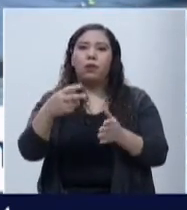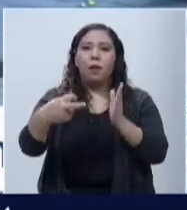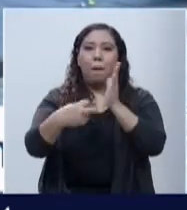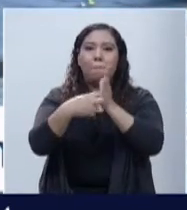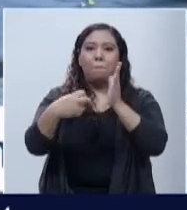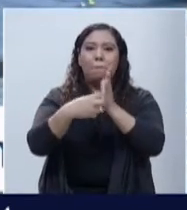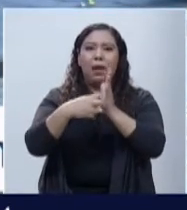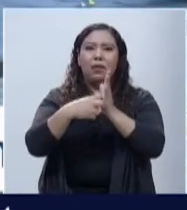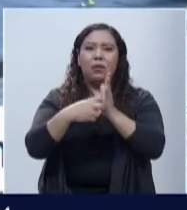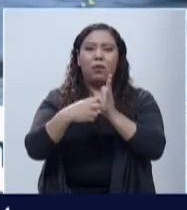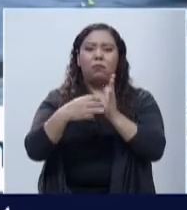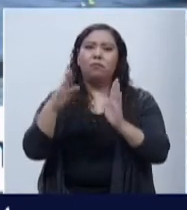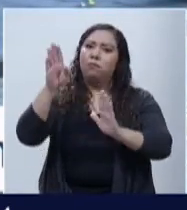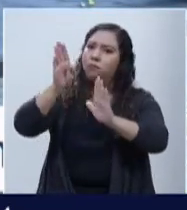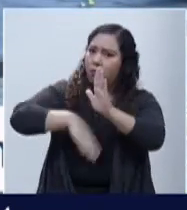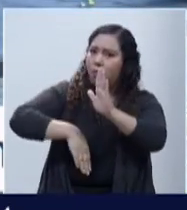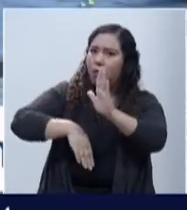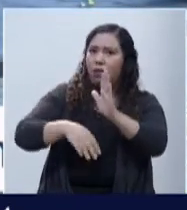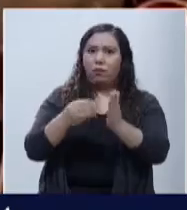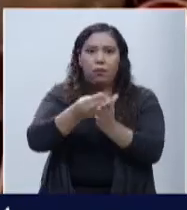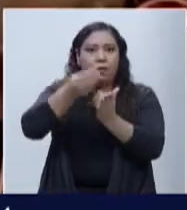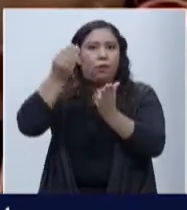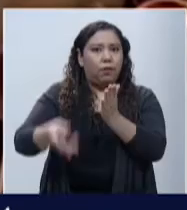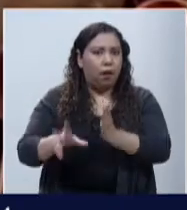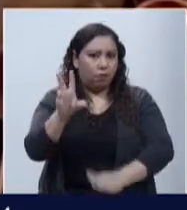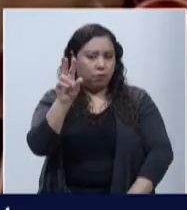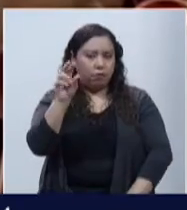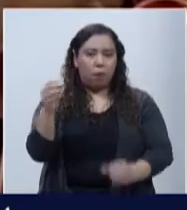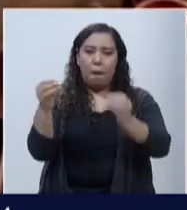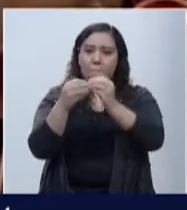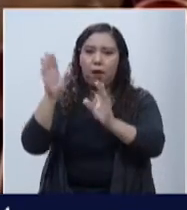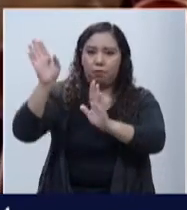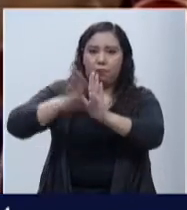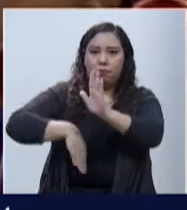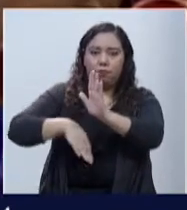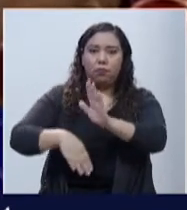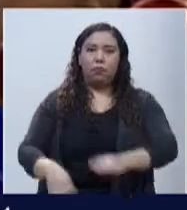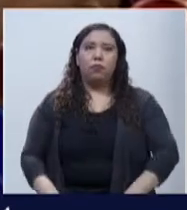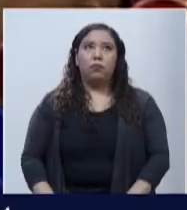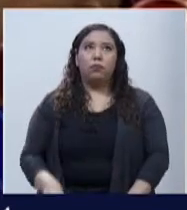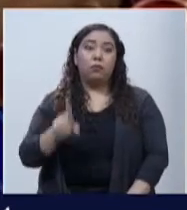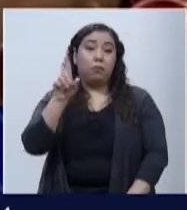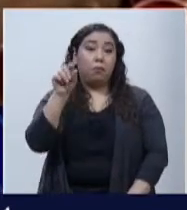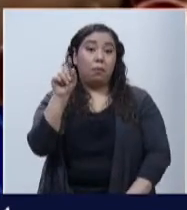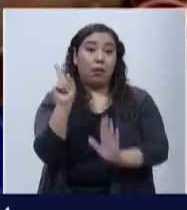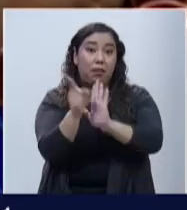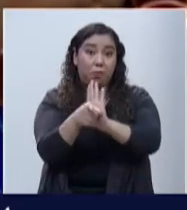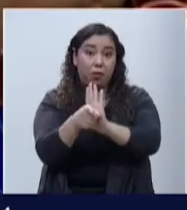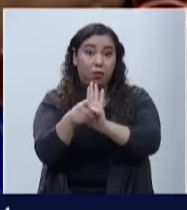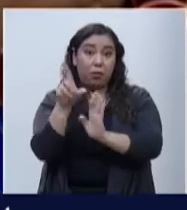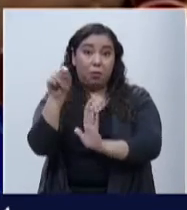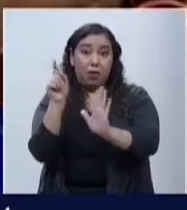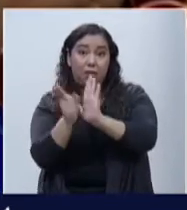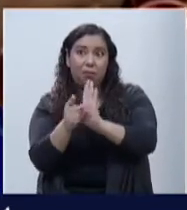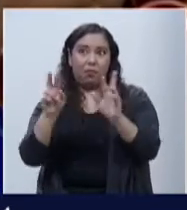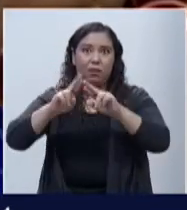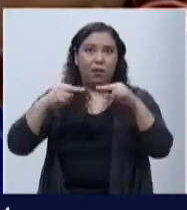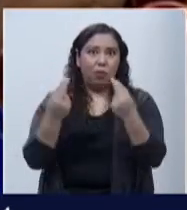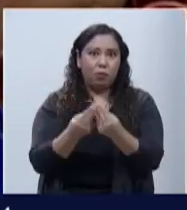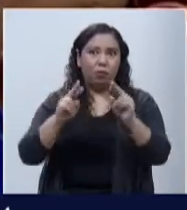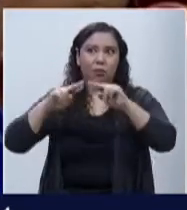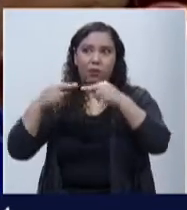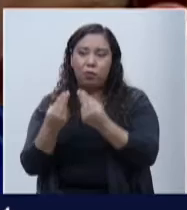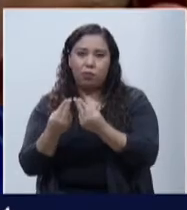boletos aéreos que ofrecer a palmerola tenemos a cada 20 minutos tienes otra reunión y